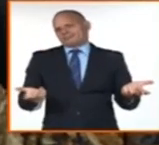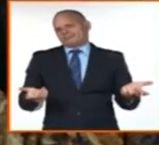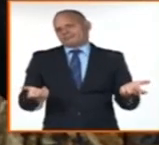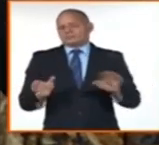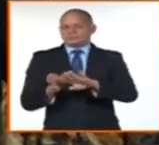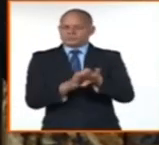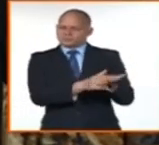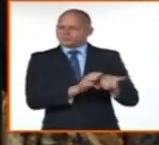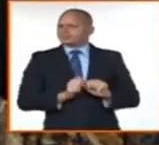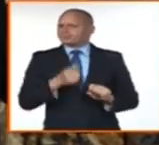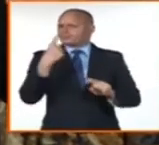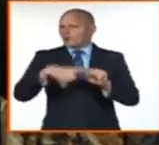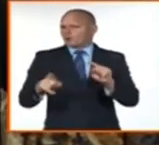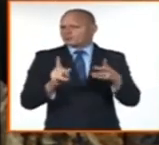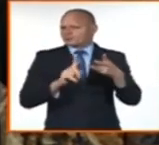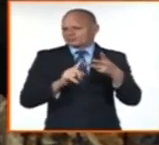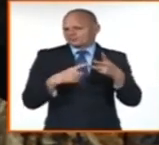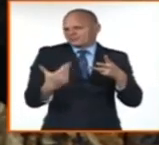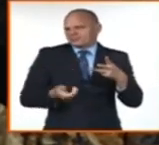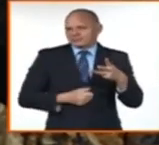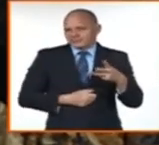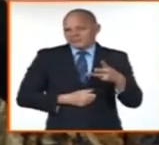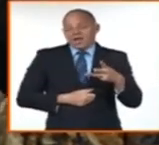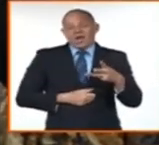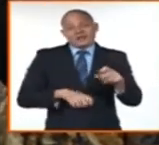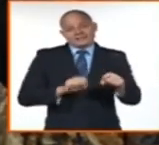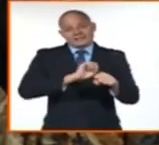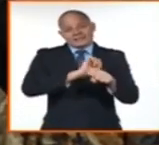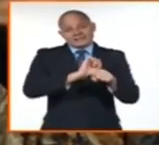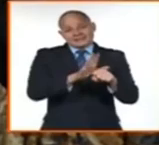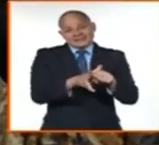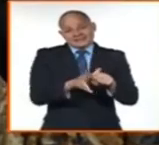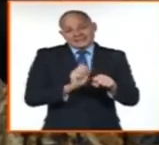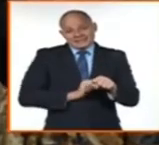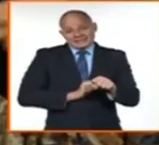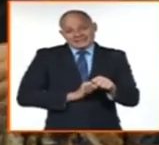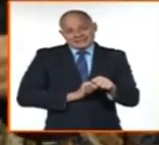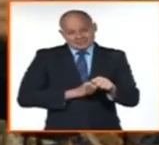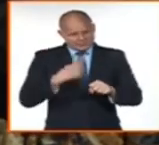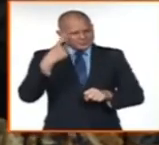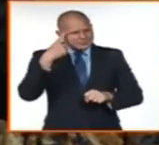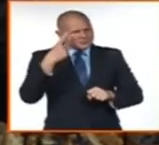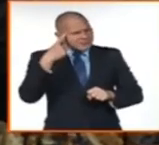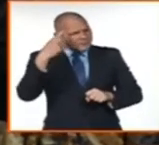Imagínense enfrentar esa situación en un país agredido, bloqueado,